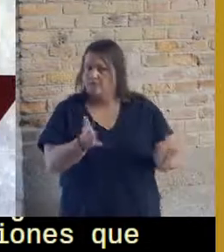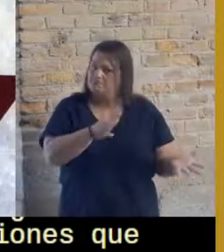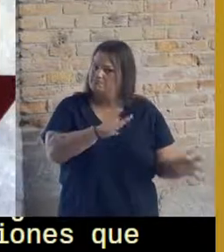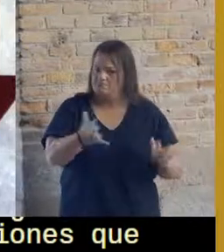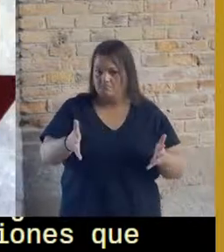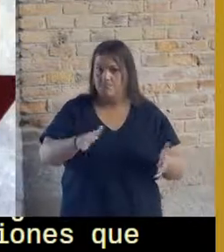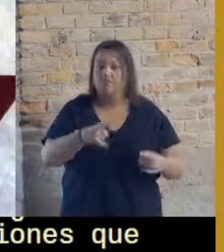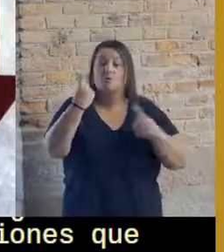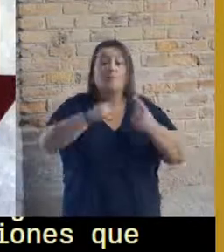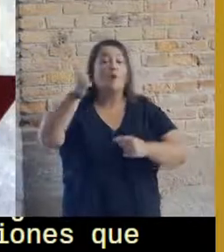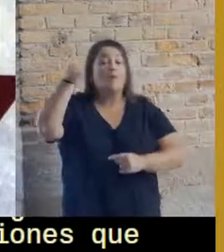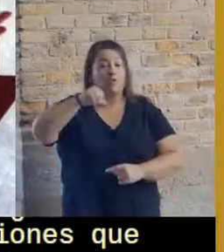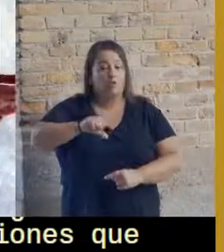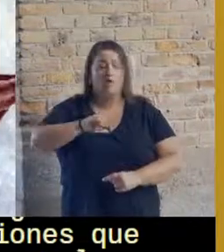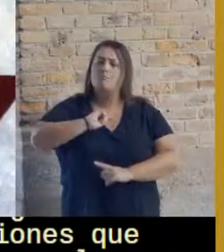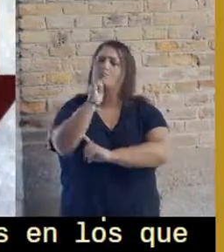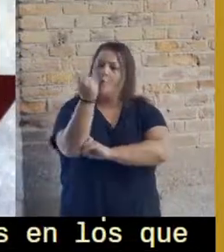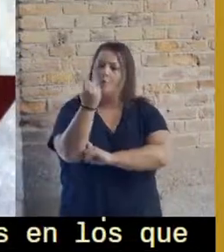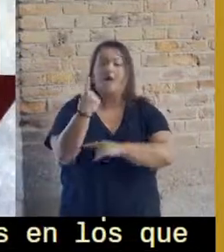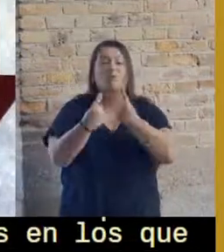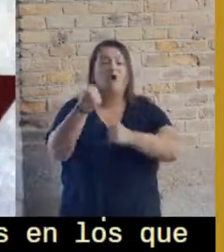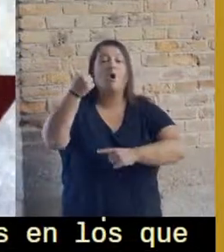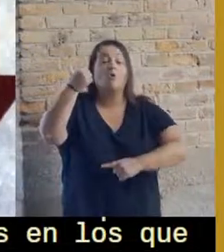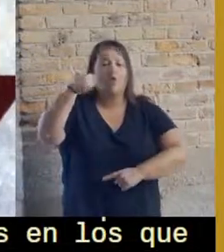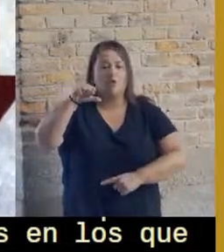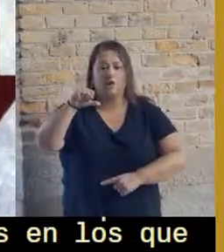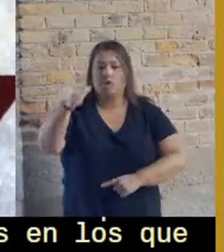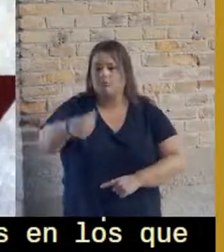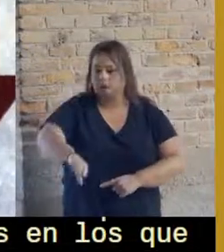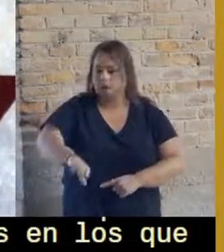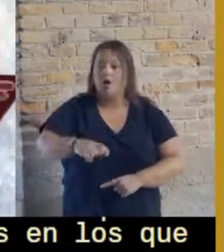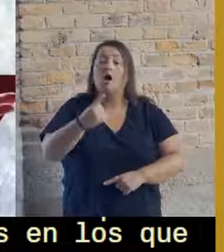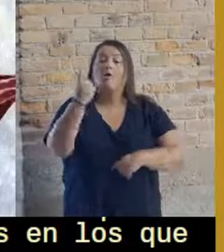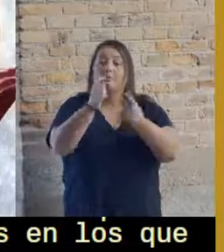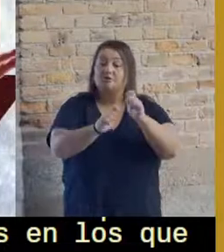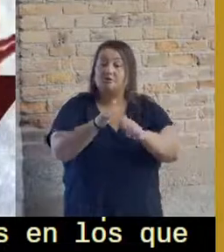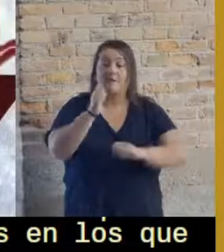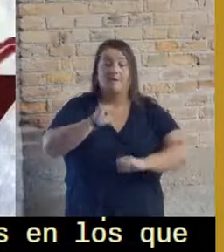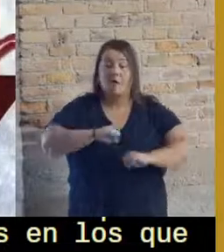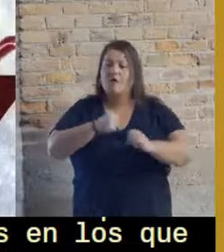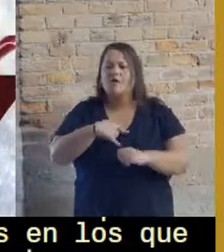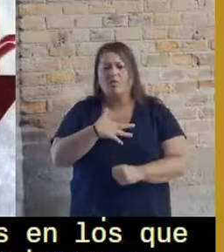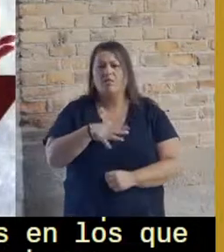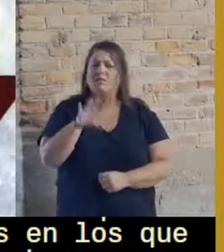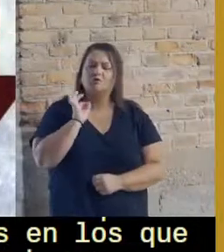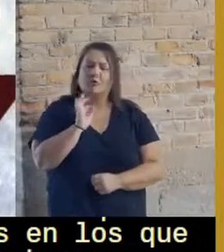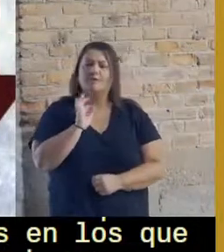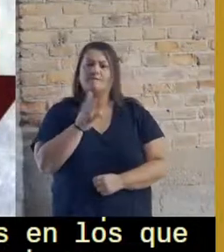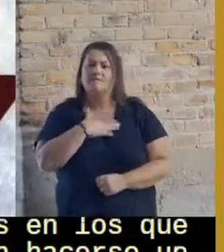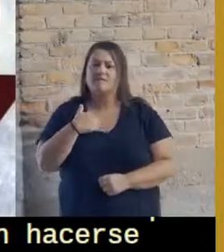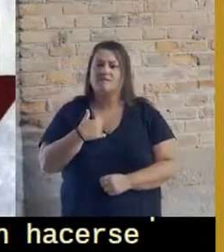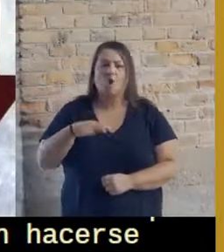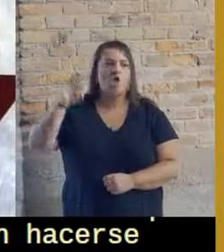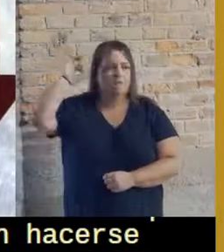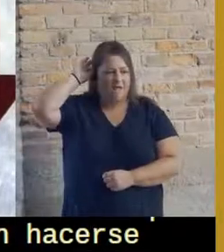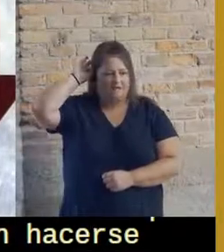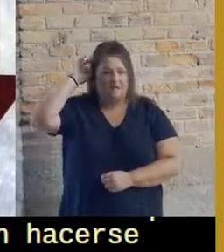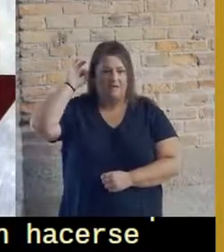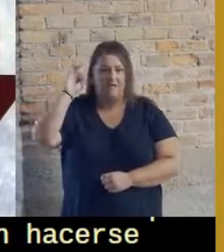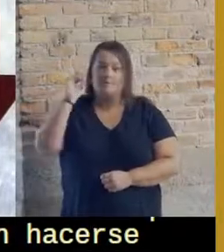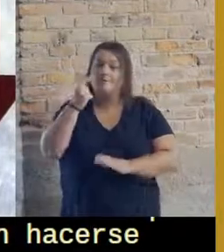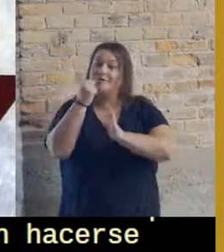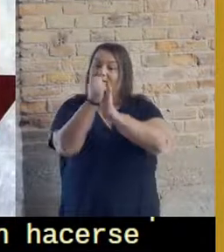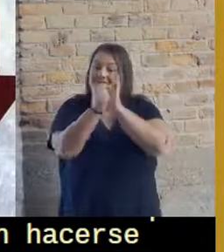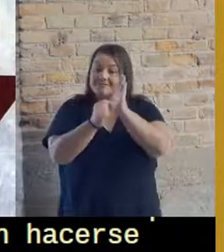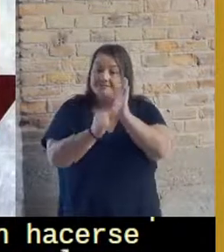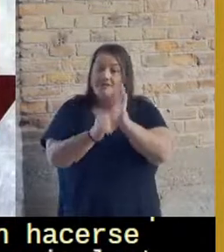que hay casos en los que no se tiene éxito Hay personas mayores que deciden hacerse esa ese implante coclear pero los requisito